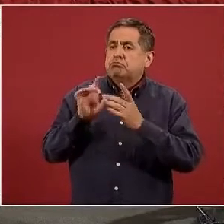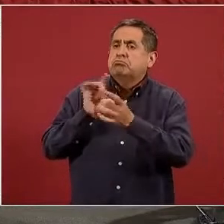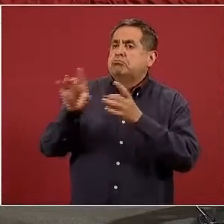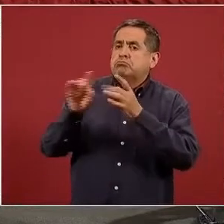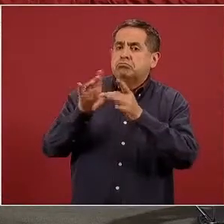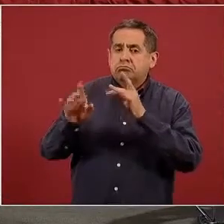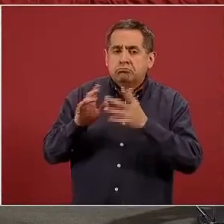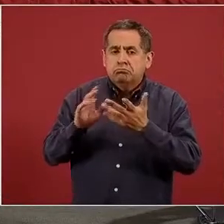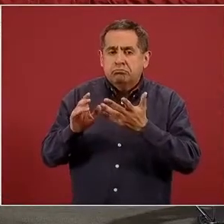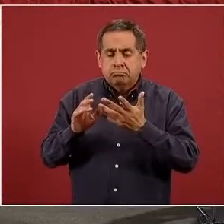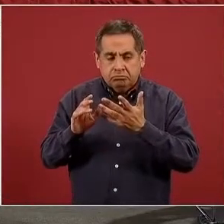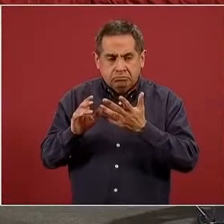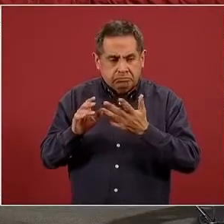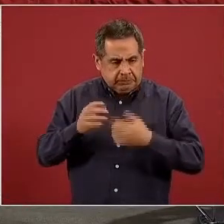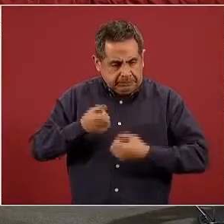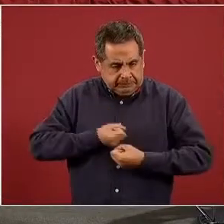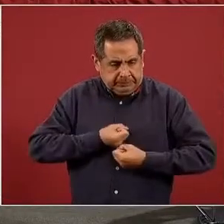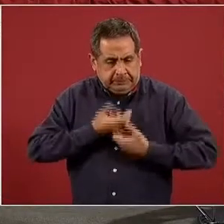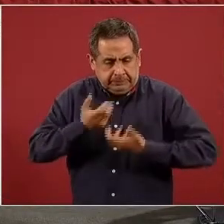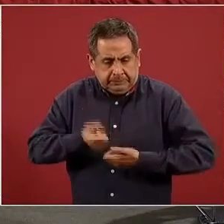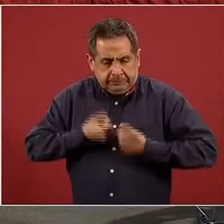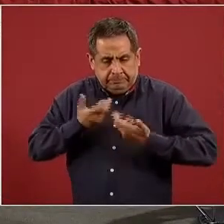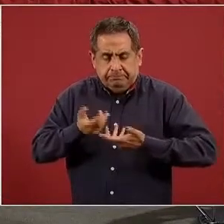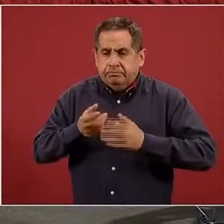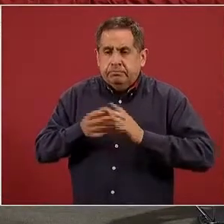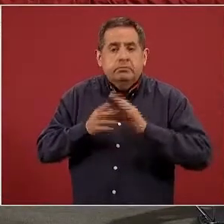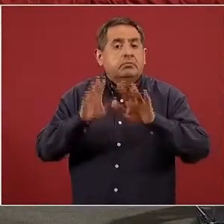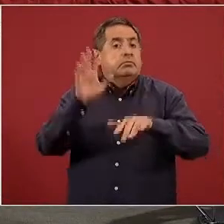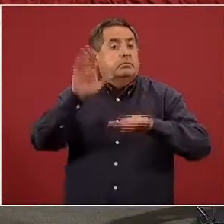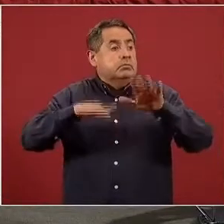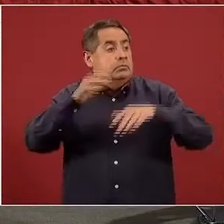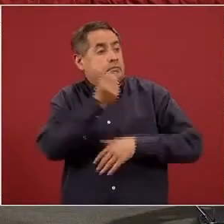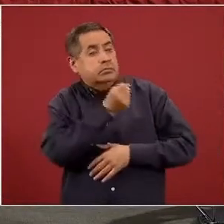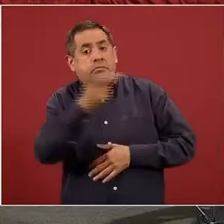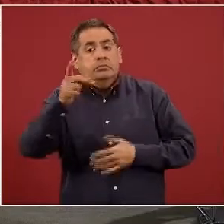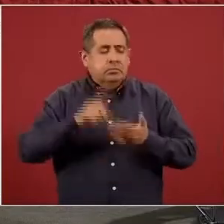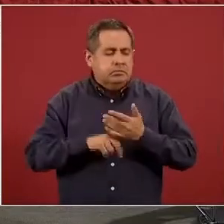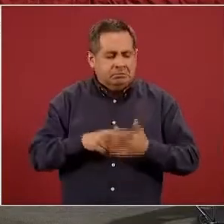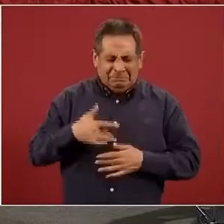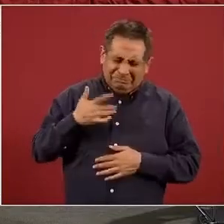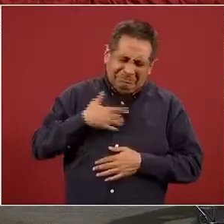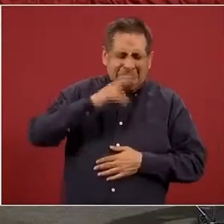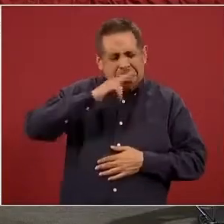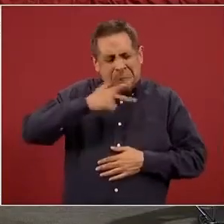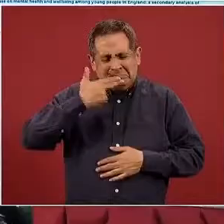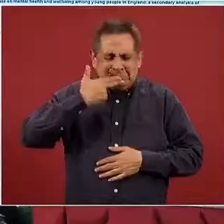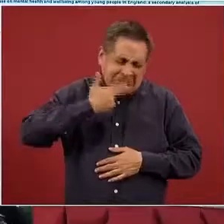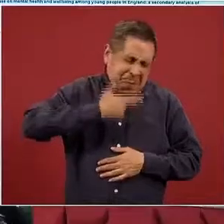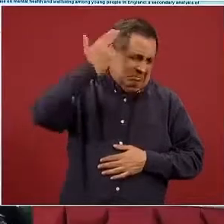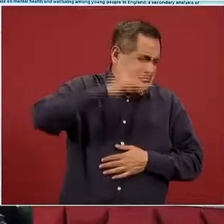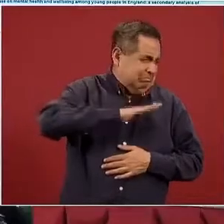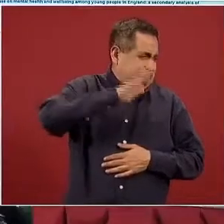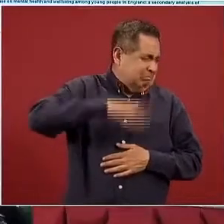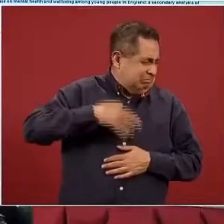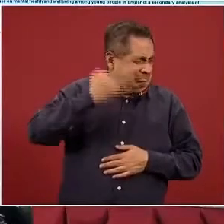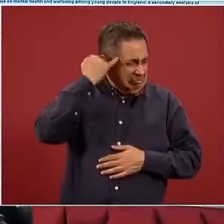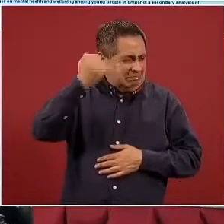hecho de tal vez quererse quitar la vida, porque también se puede presentar el caso que presentan muchas